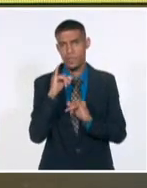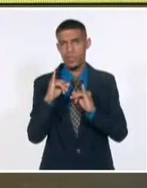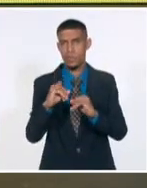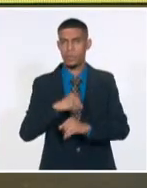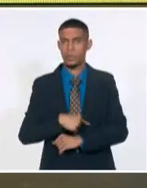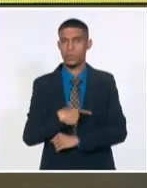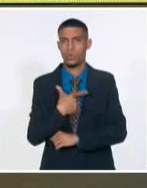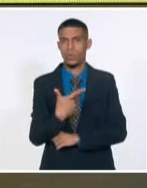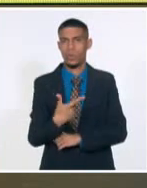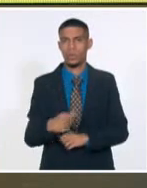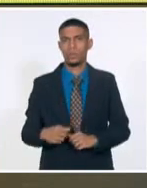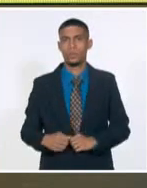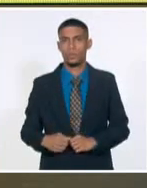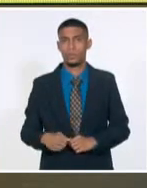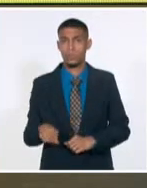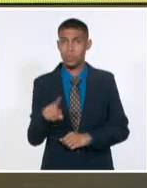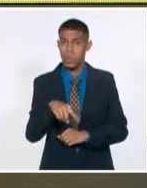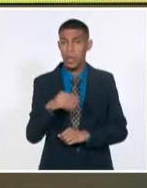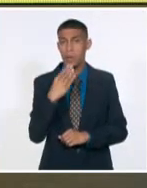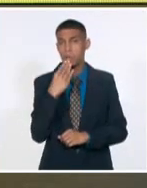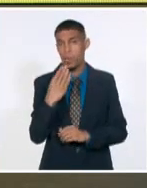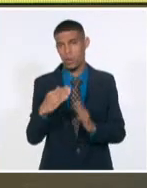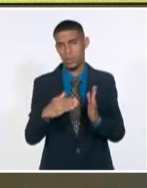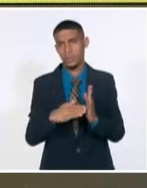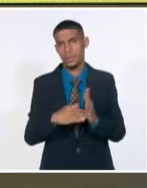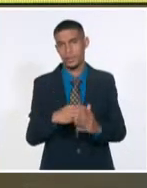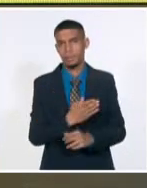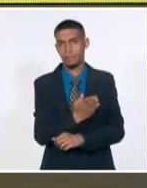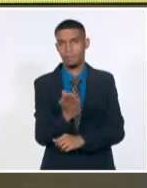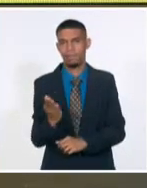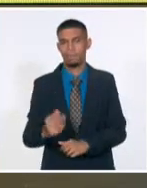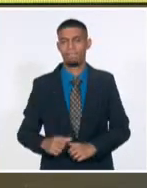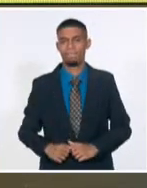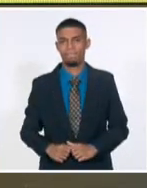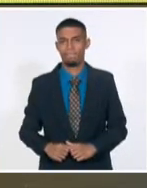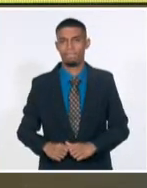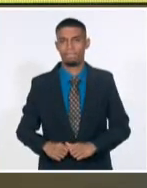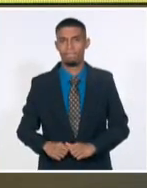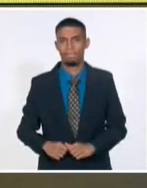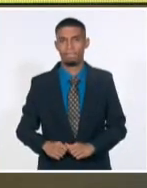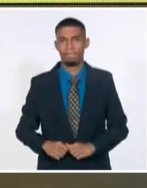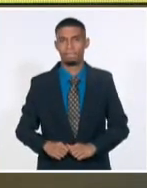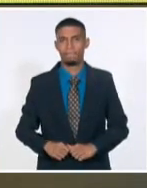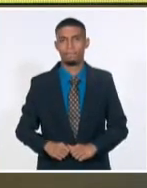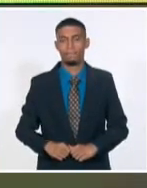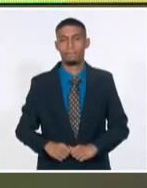con la actualidad cultural. Pero, por supuesto, nos volveremos a encontrar aquí al mediodía. Muy buenas tardes.